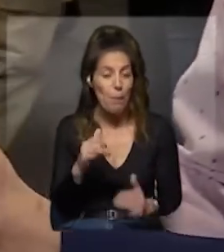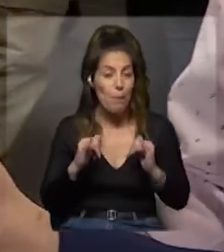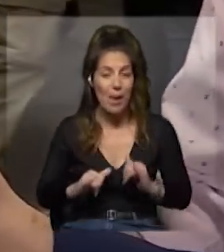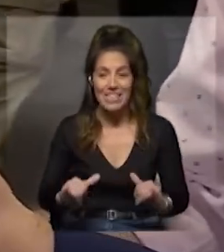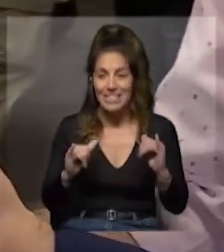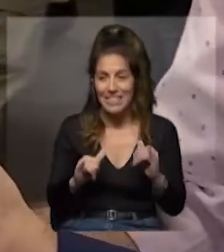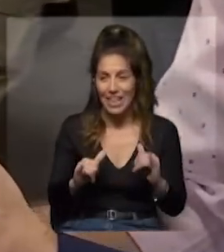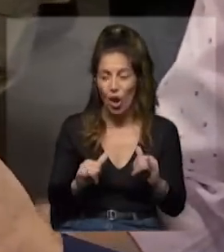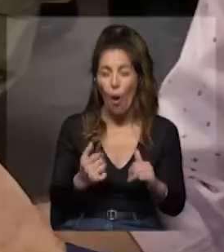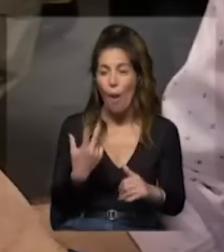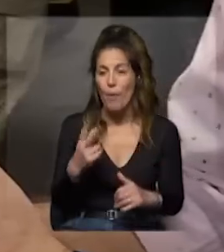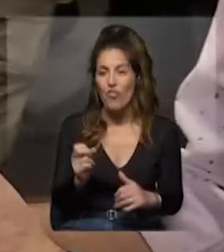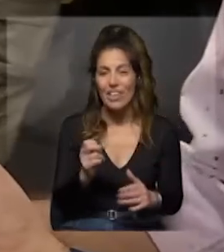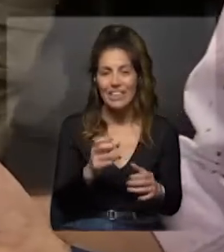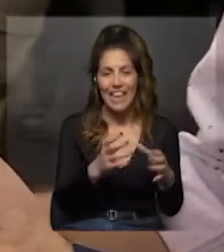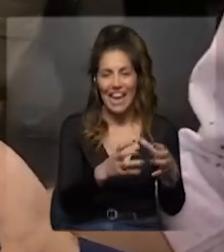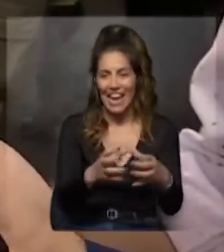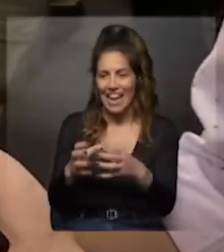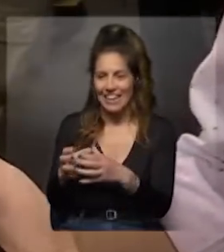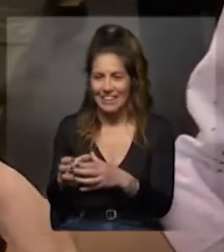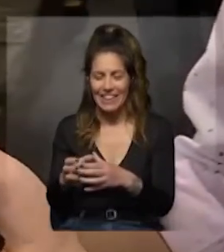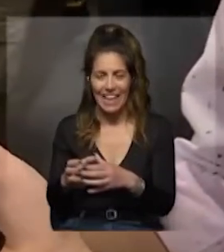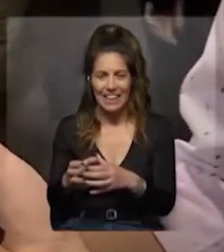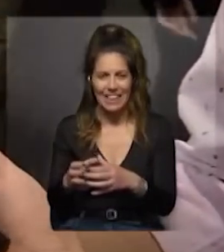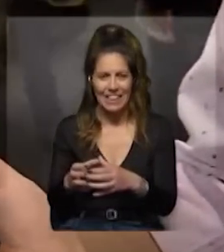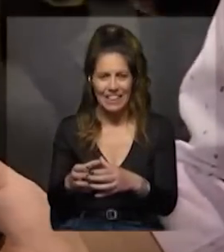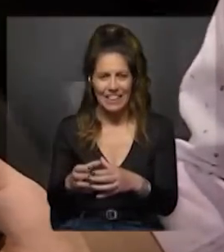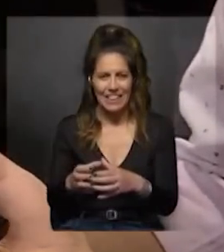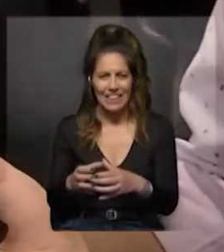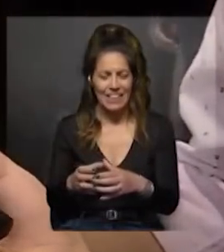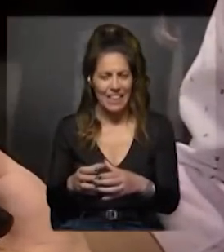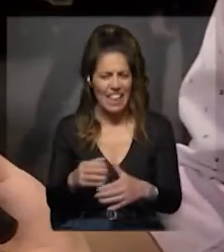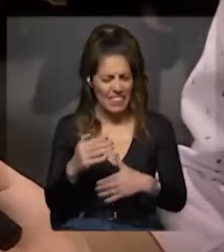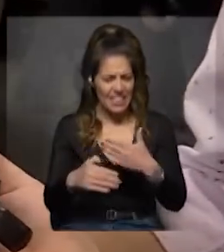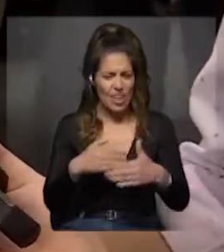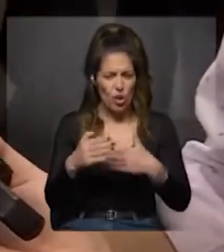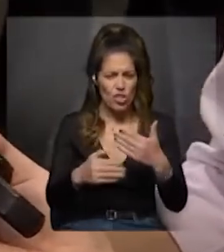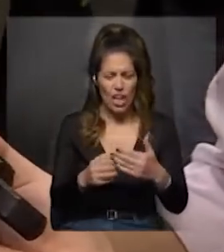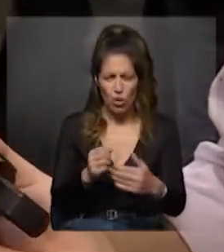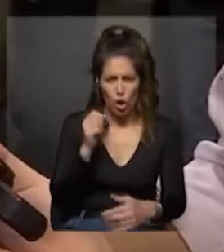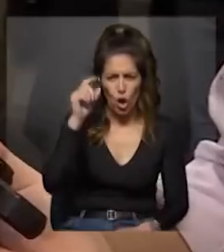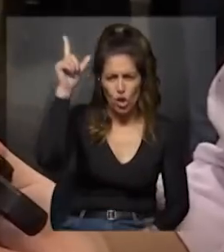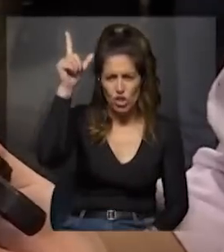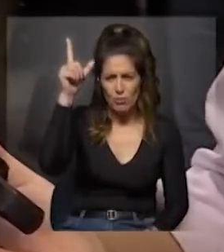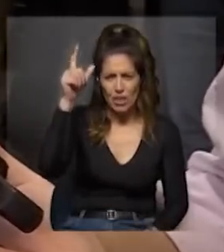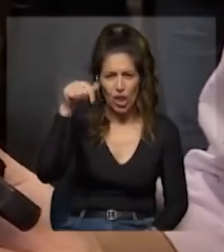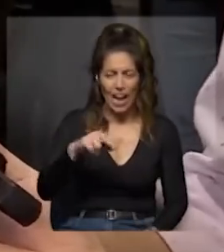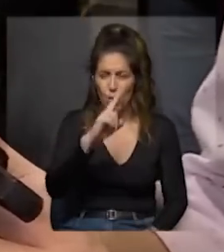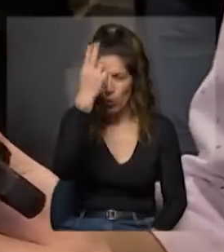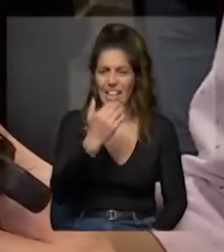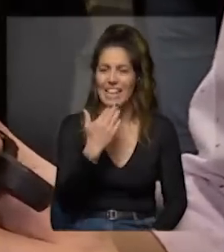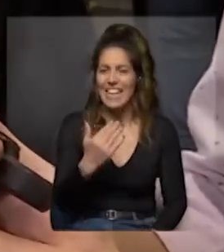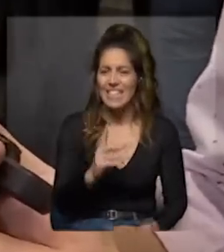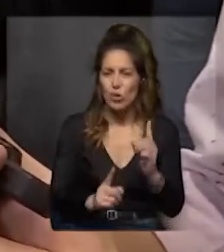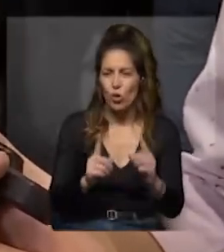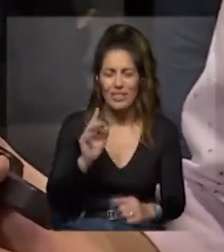por una veintena de Stand el grado en el que está el desarrollado del conocimiento en Uruguay gracias a la universidad de la República lo